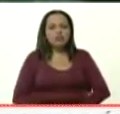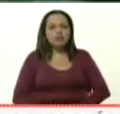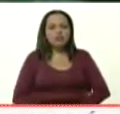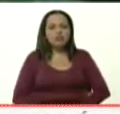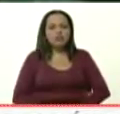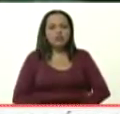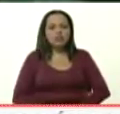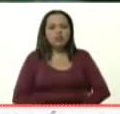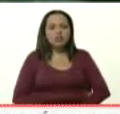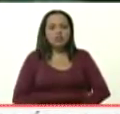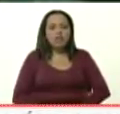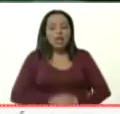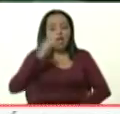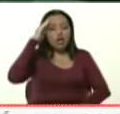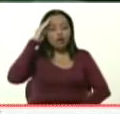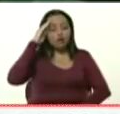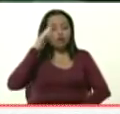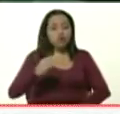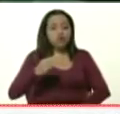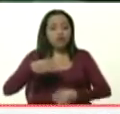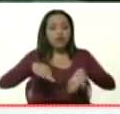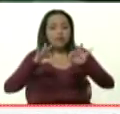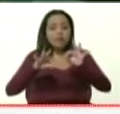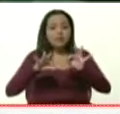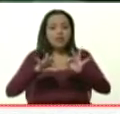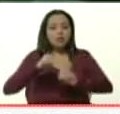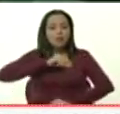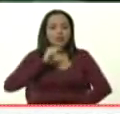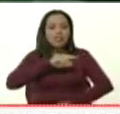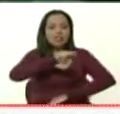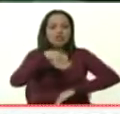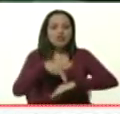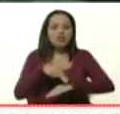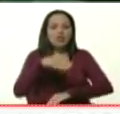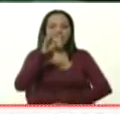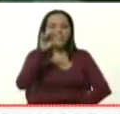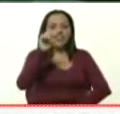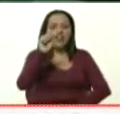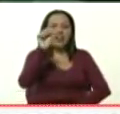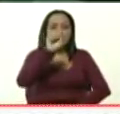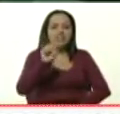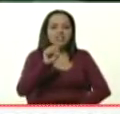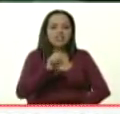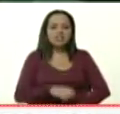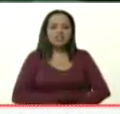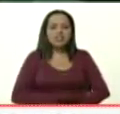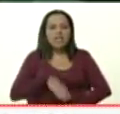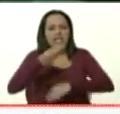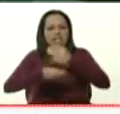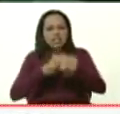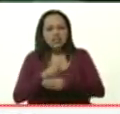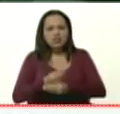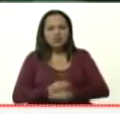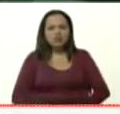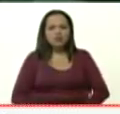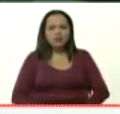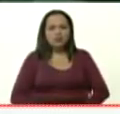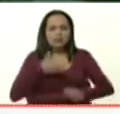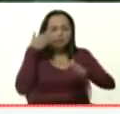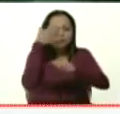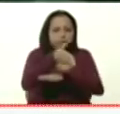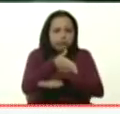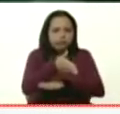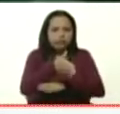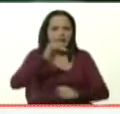las fuerzas especiales de la Policía Nacional Bolivariana, el FAES, procedió a hacer un operativo de